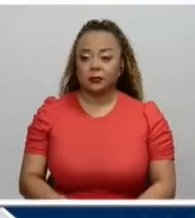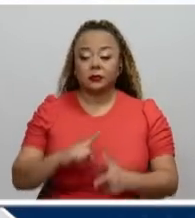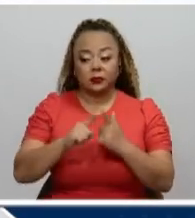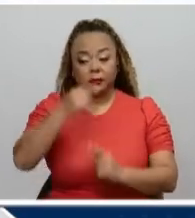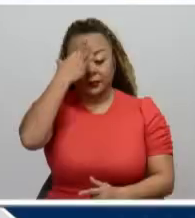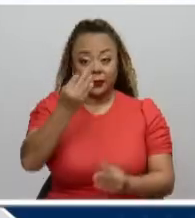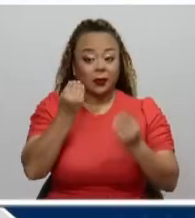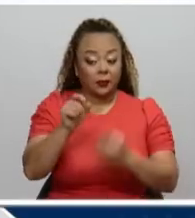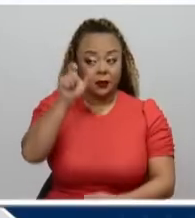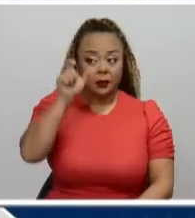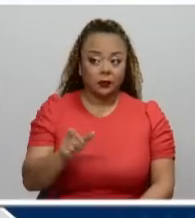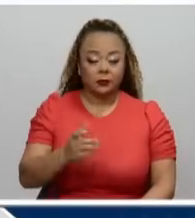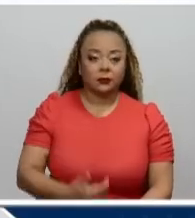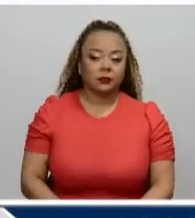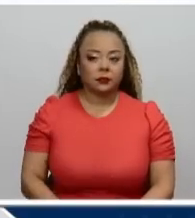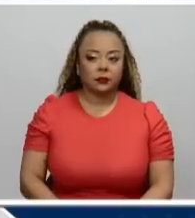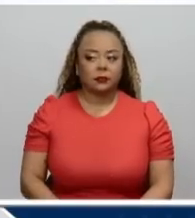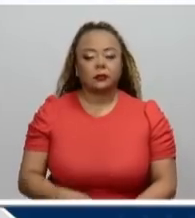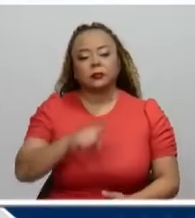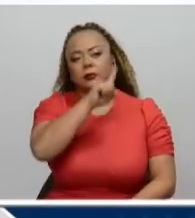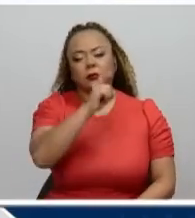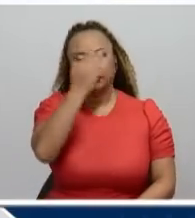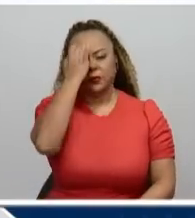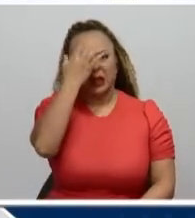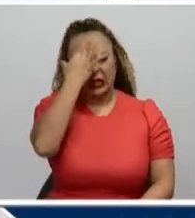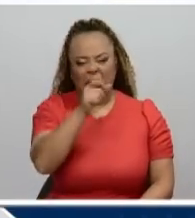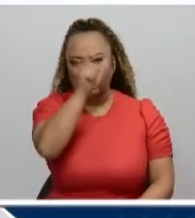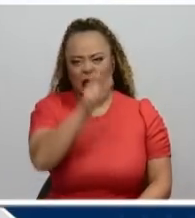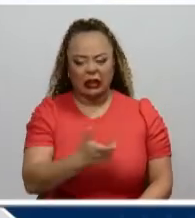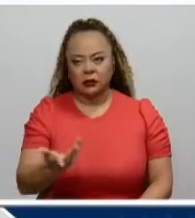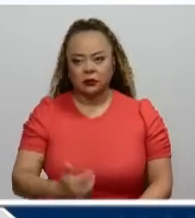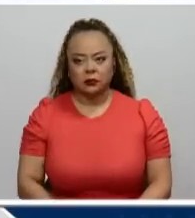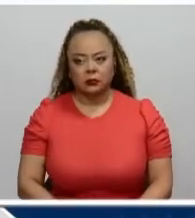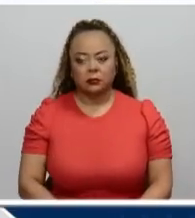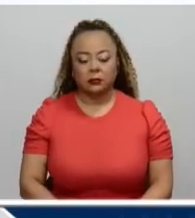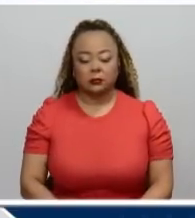creen tanto porque creen tanto en Patricia